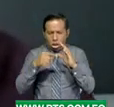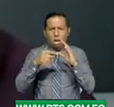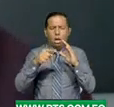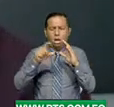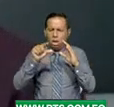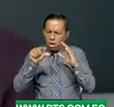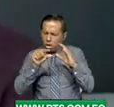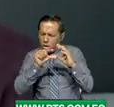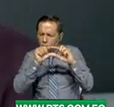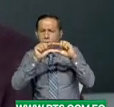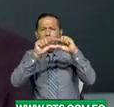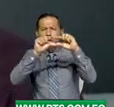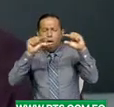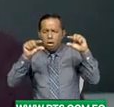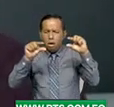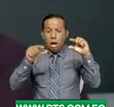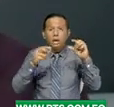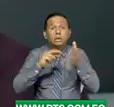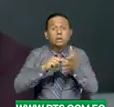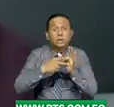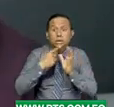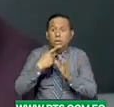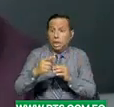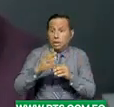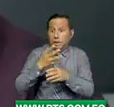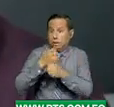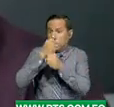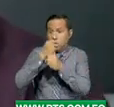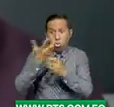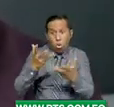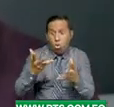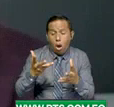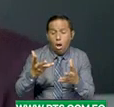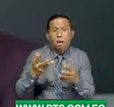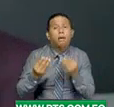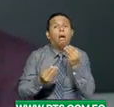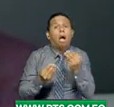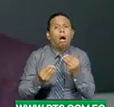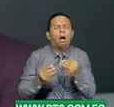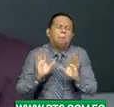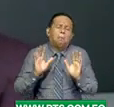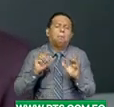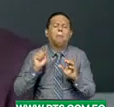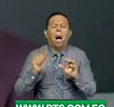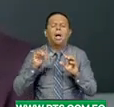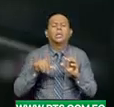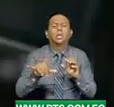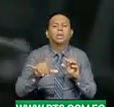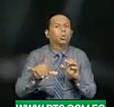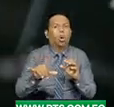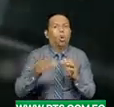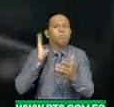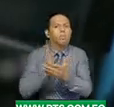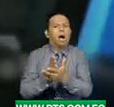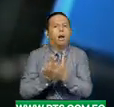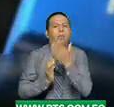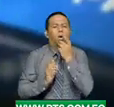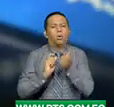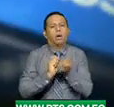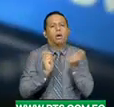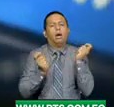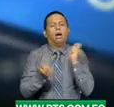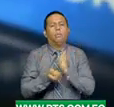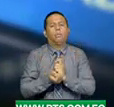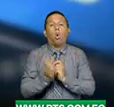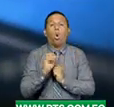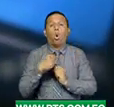o les aparezca que no es una página segura, pues no es conveniente dar continuidad a la operación. Adicionalmente,